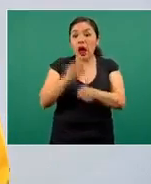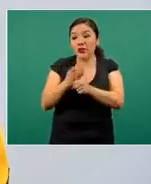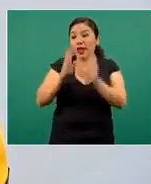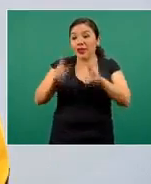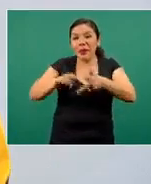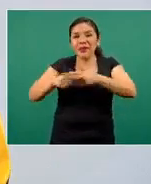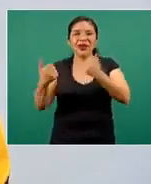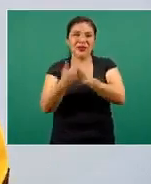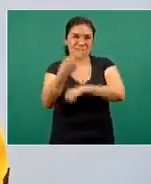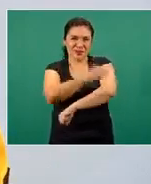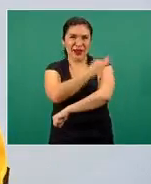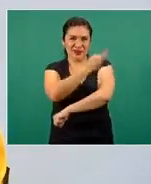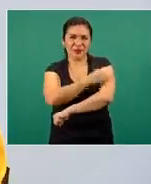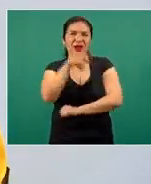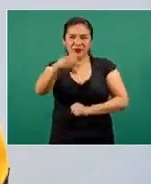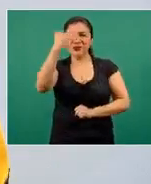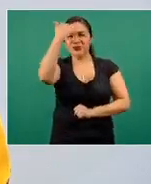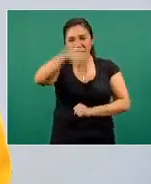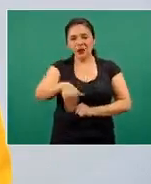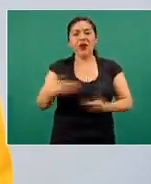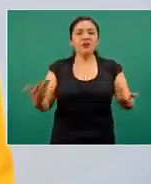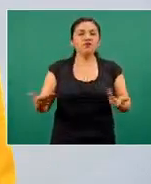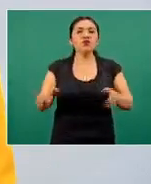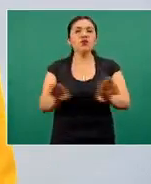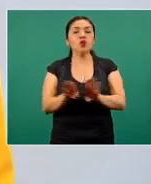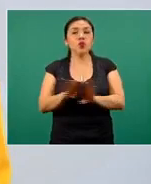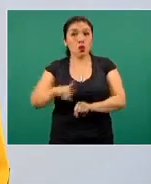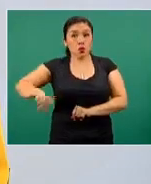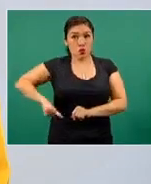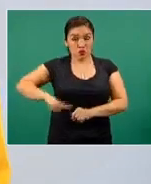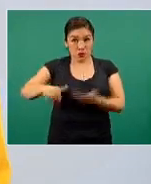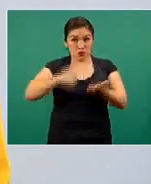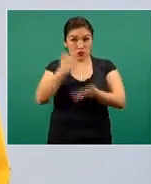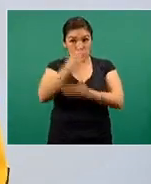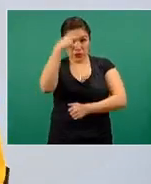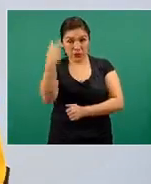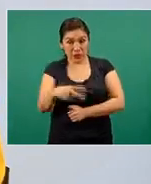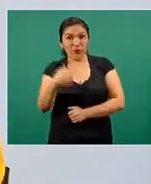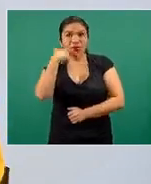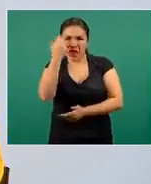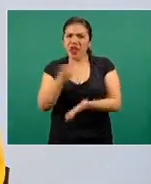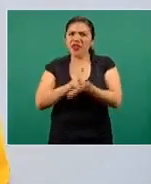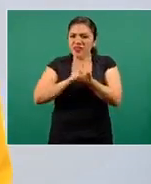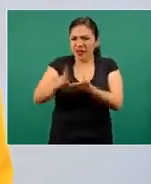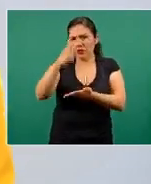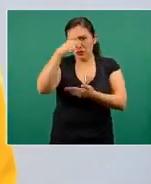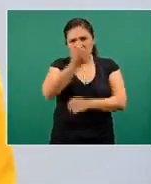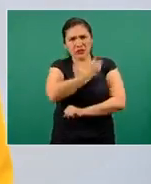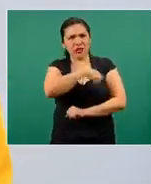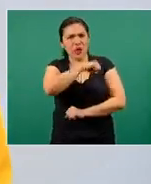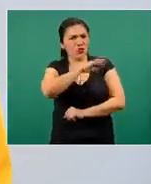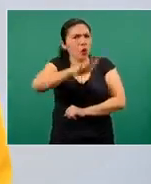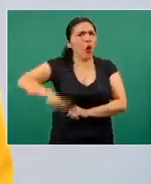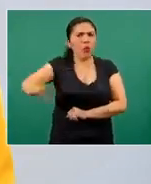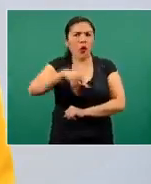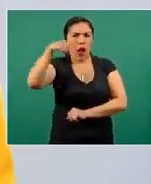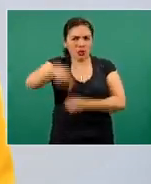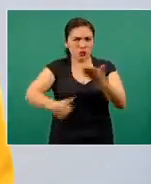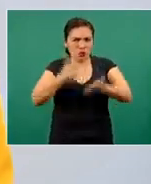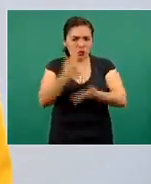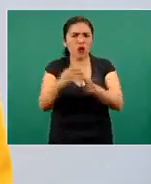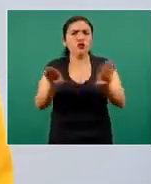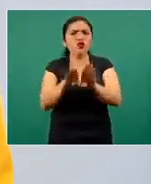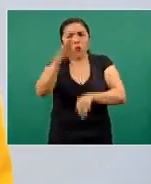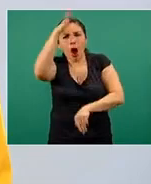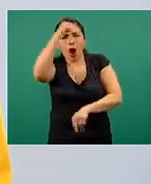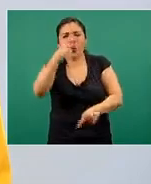vacunación. Como ustedes saben, la perspectiva del gobierno de la ciudad es garantizar el derecho a la salud en la ciudad, acorde con